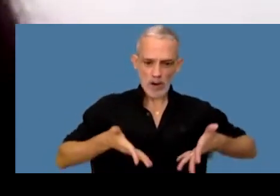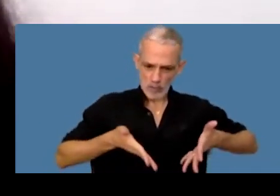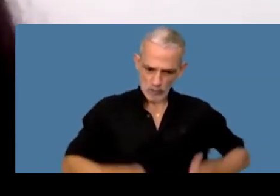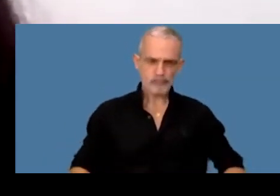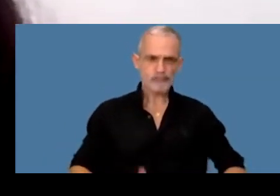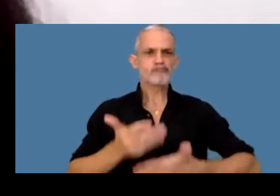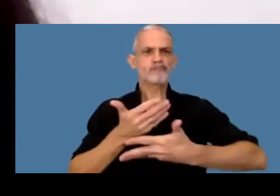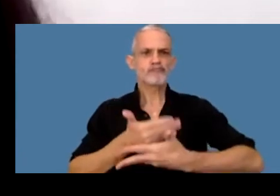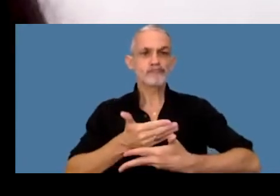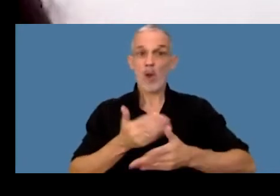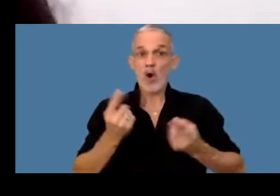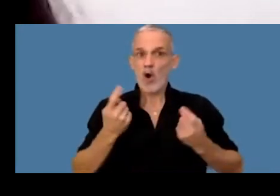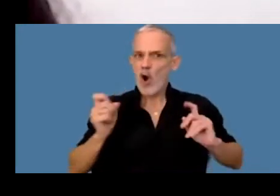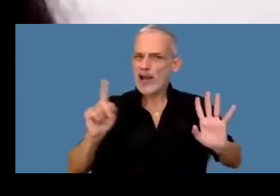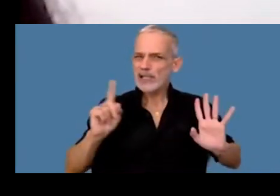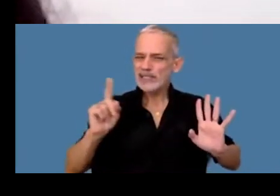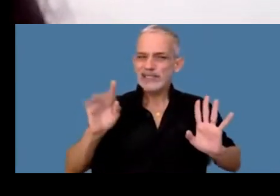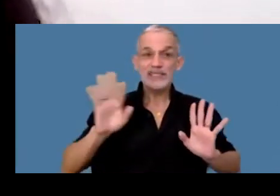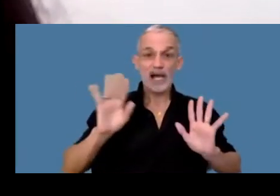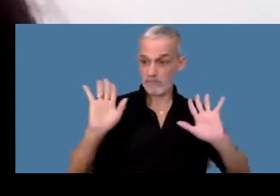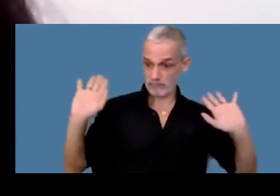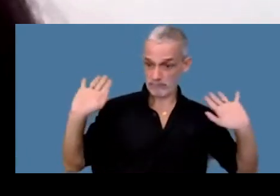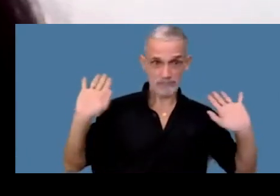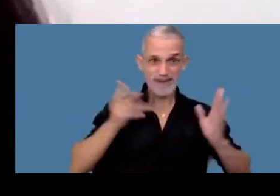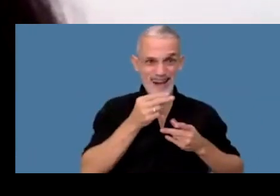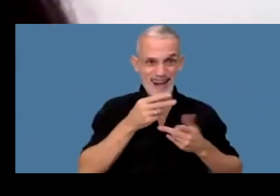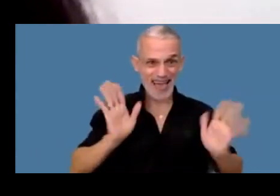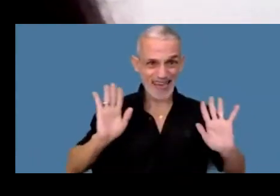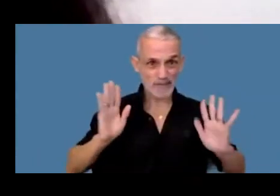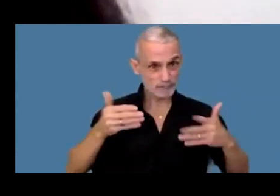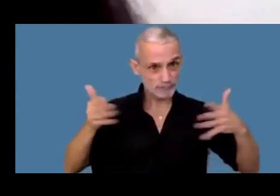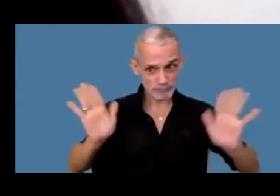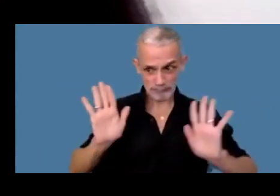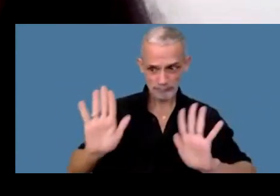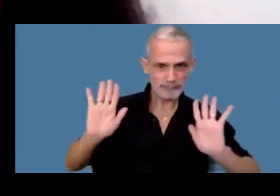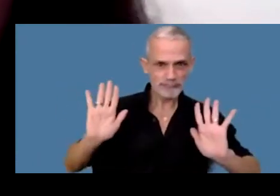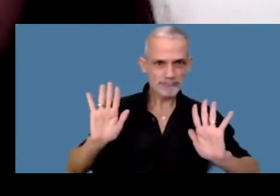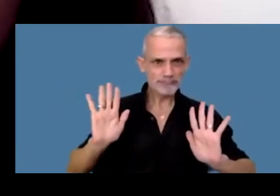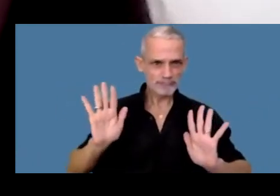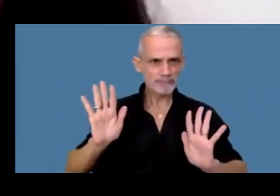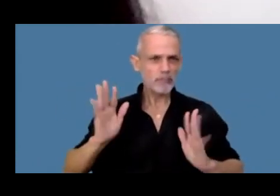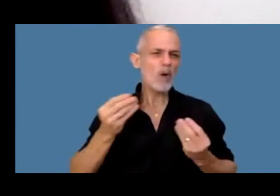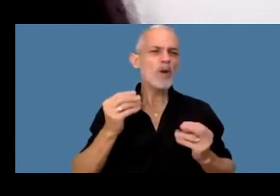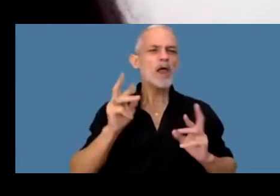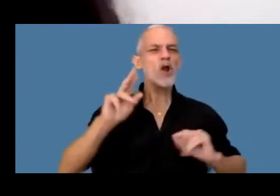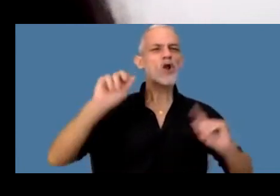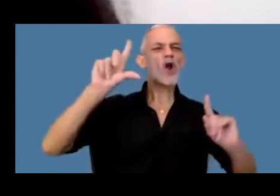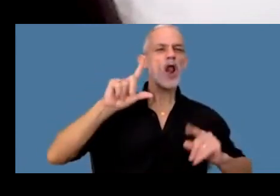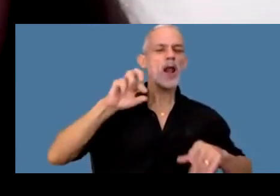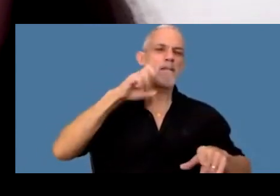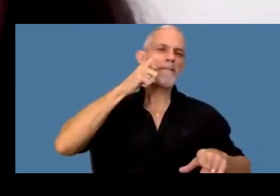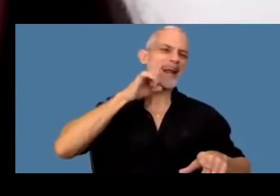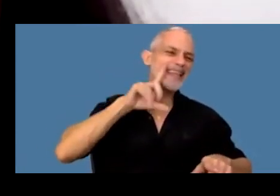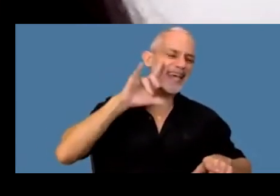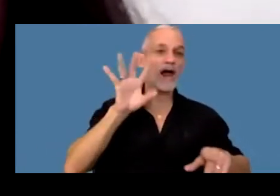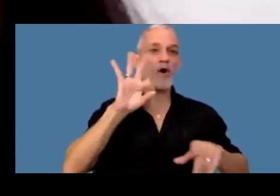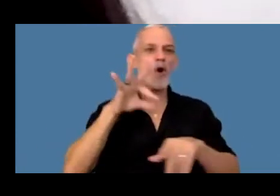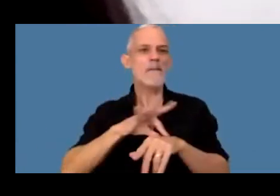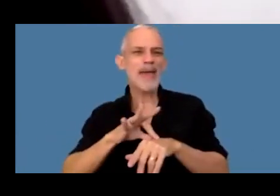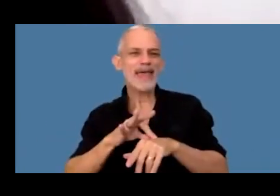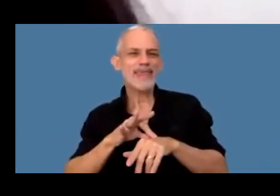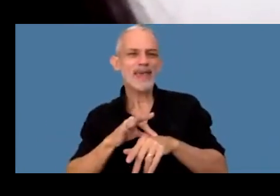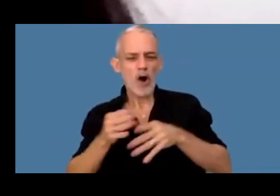de término, no prematuro, está posicionado de cabeza, que es lo ideal, y se espera el inicio espontáneo del trabajo